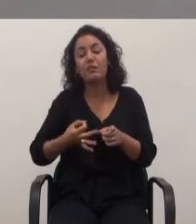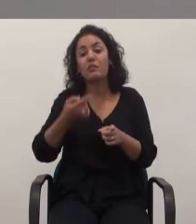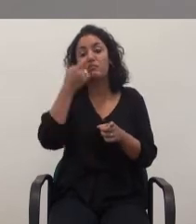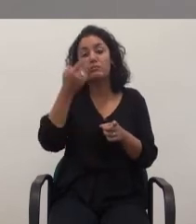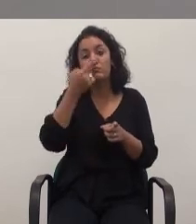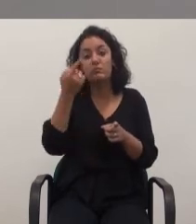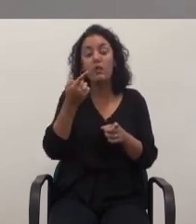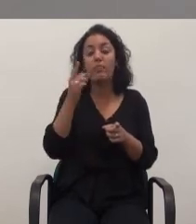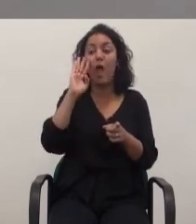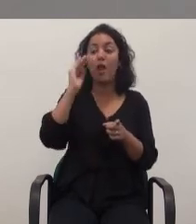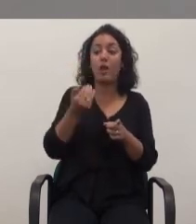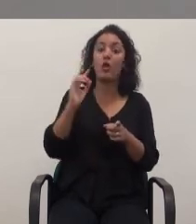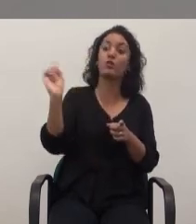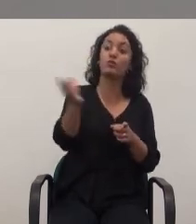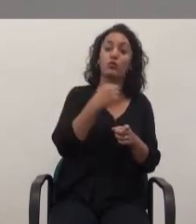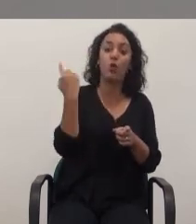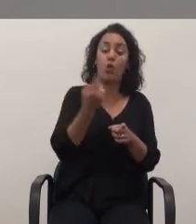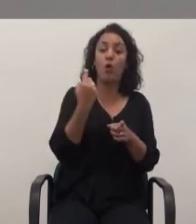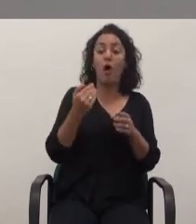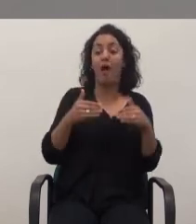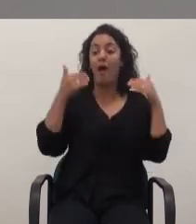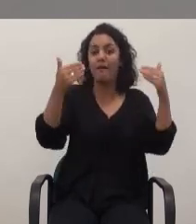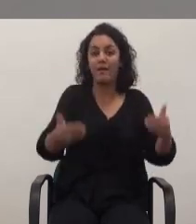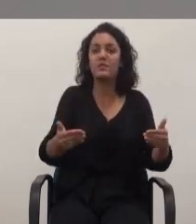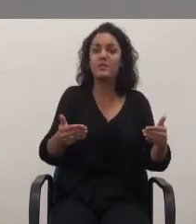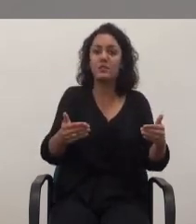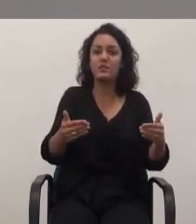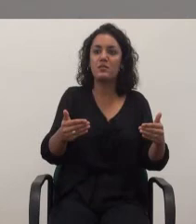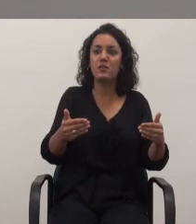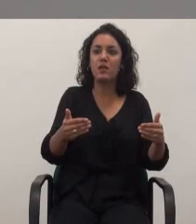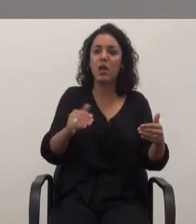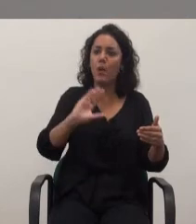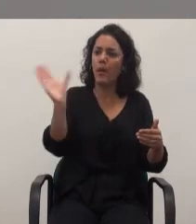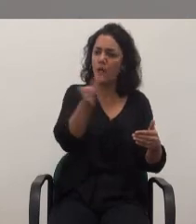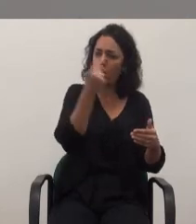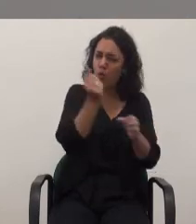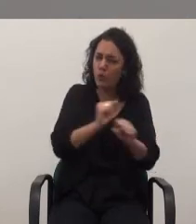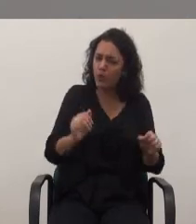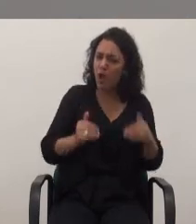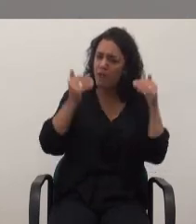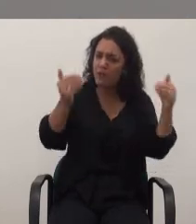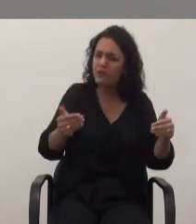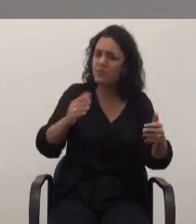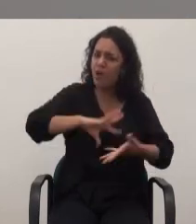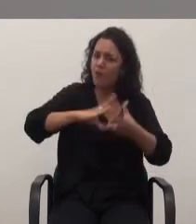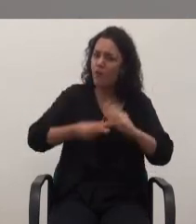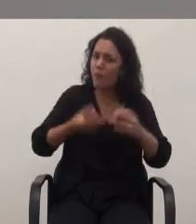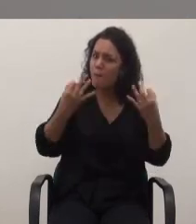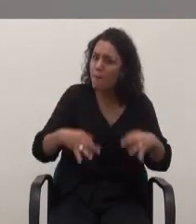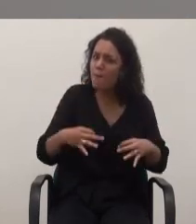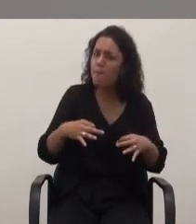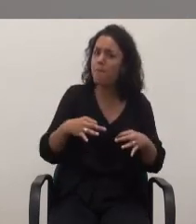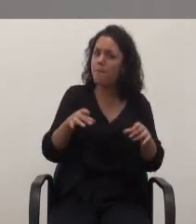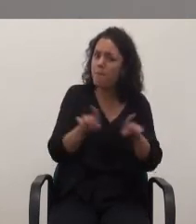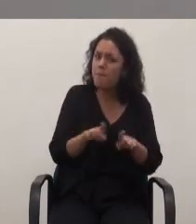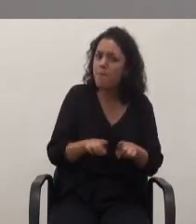que esos avances no han llegado de la misma manera a todos lados ni se ha podido consolidar de la misma manera el trabajo en el